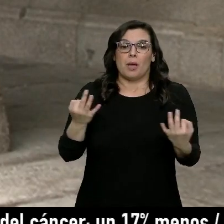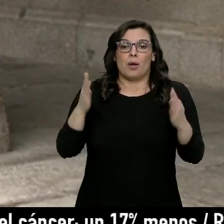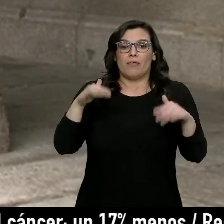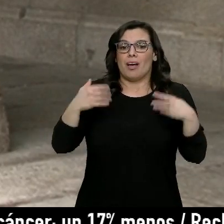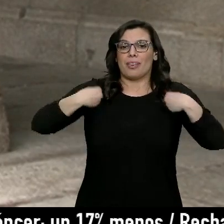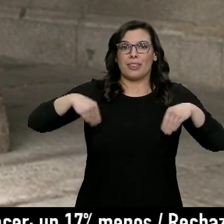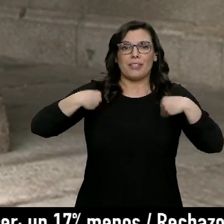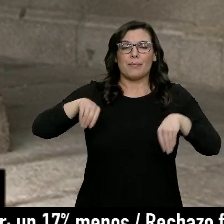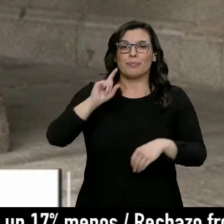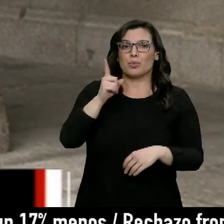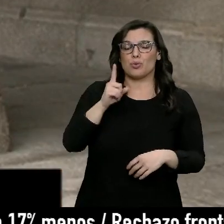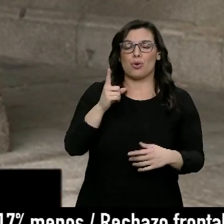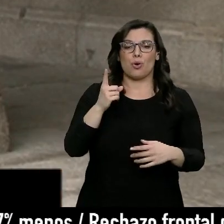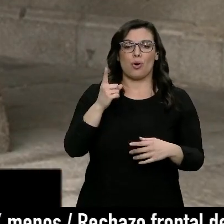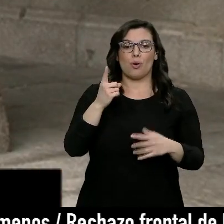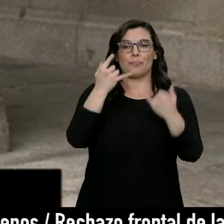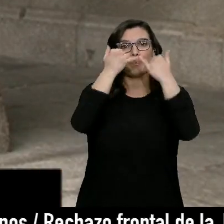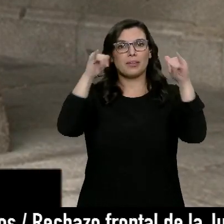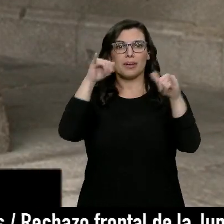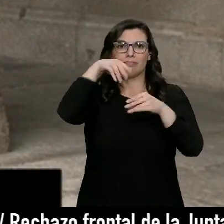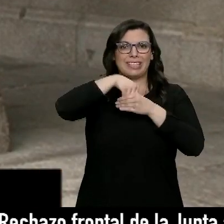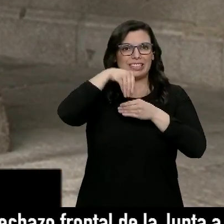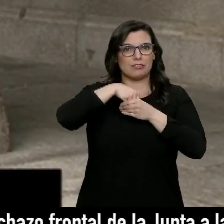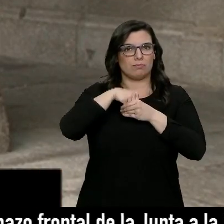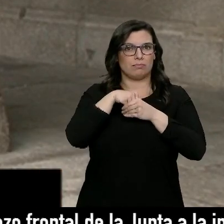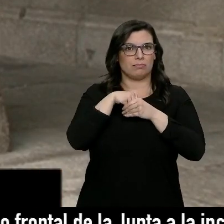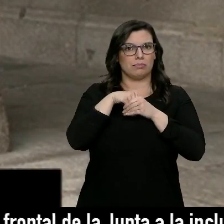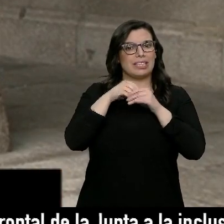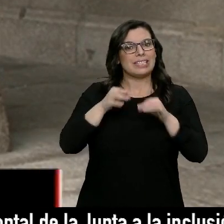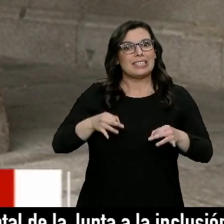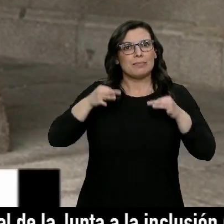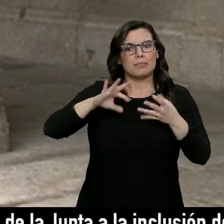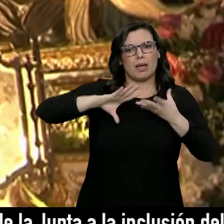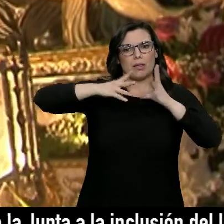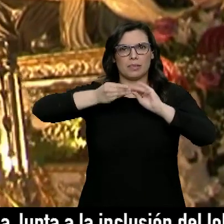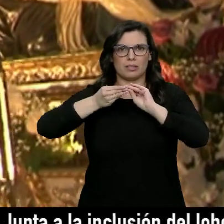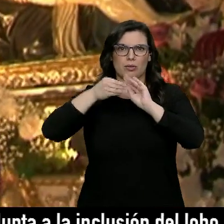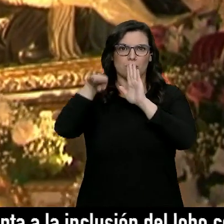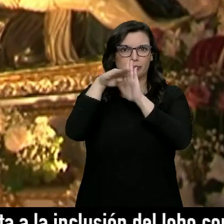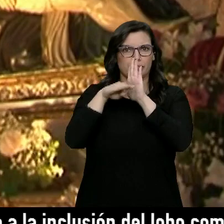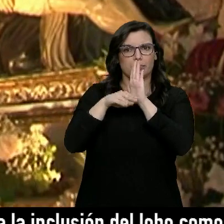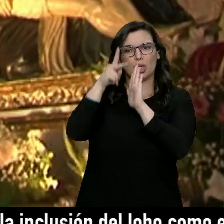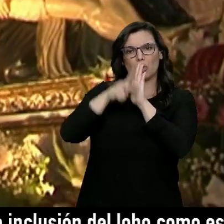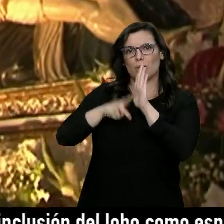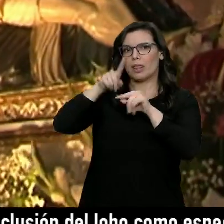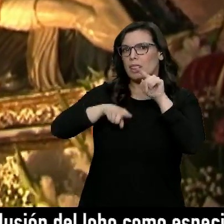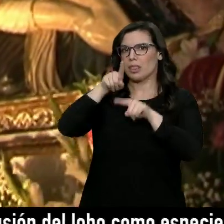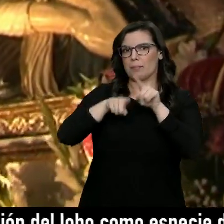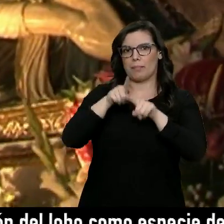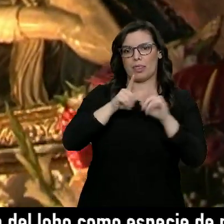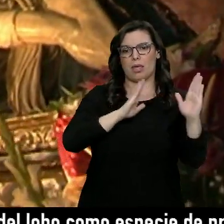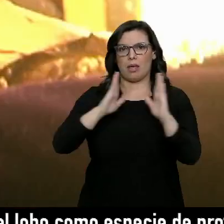las celebraciones interiores y siempre acomodándonos a las disposiciones que en cada momento estén